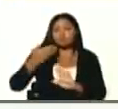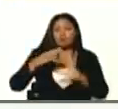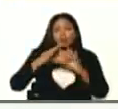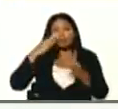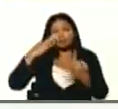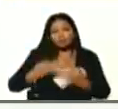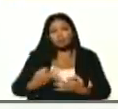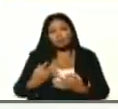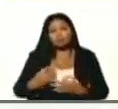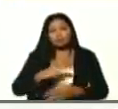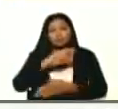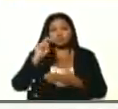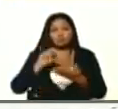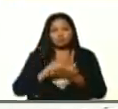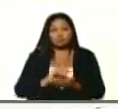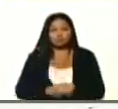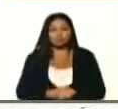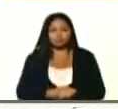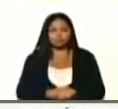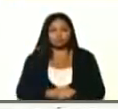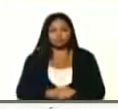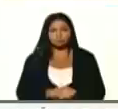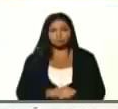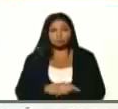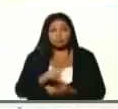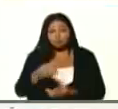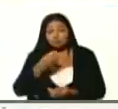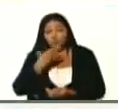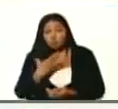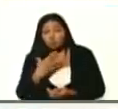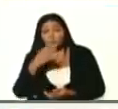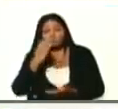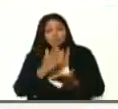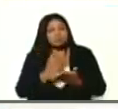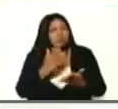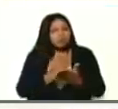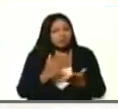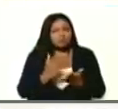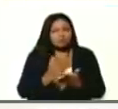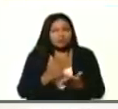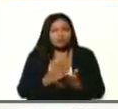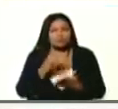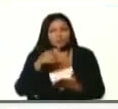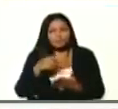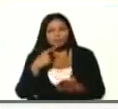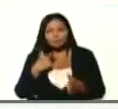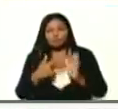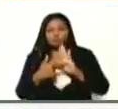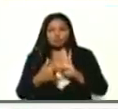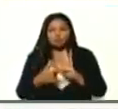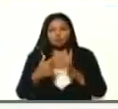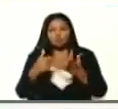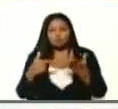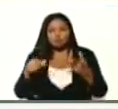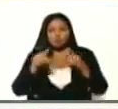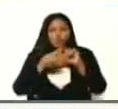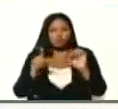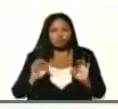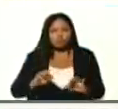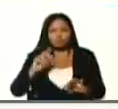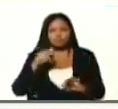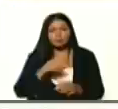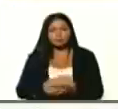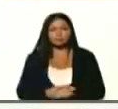seguridad de la nación. Por eso es bueno siempre cuando destacamos casos como estos,